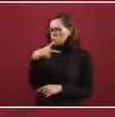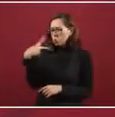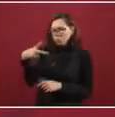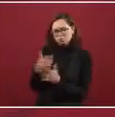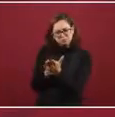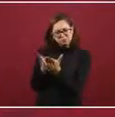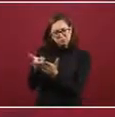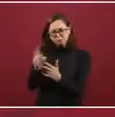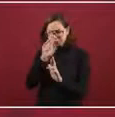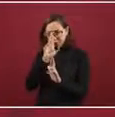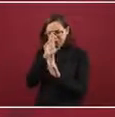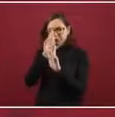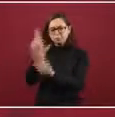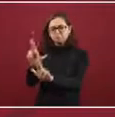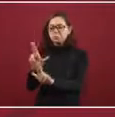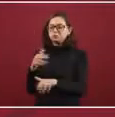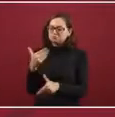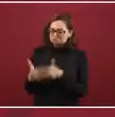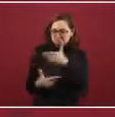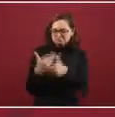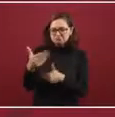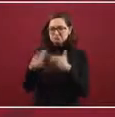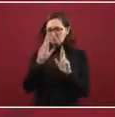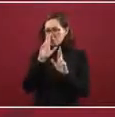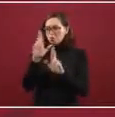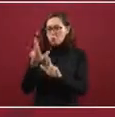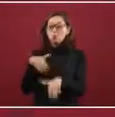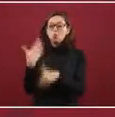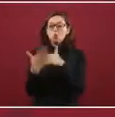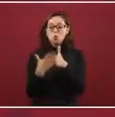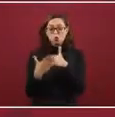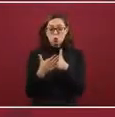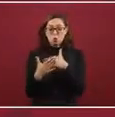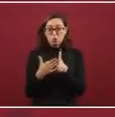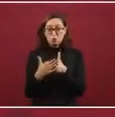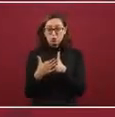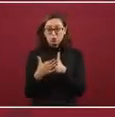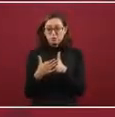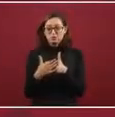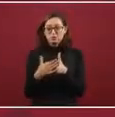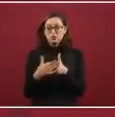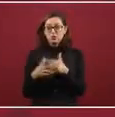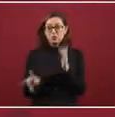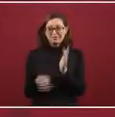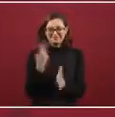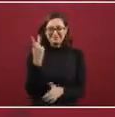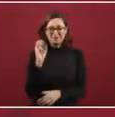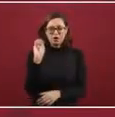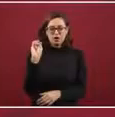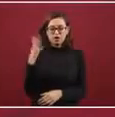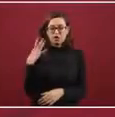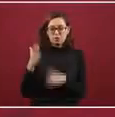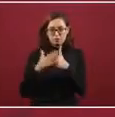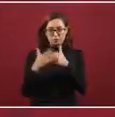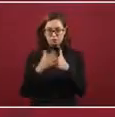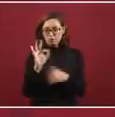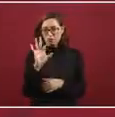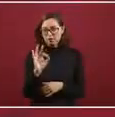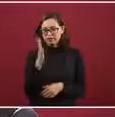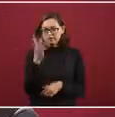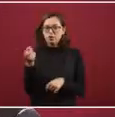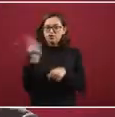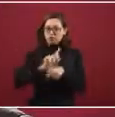obtenido y acordamos reunirnos de nueva cuenta para ese y otros temas en Washington dentro de 45